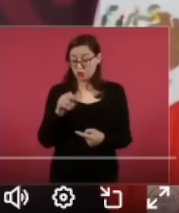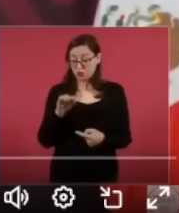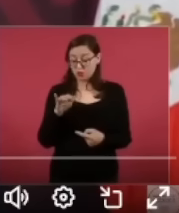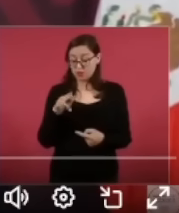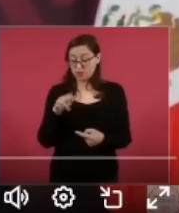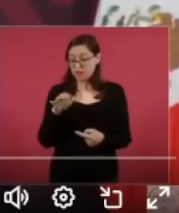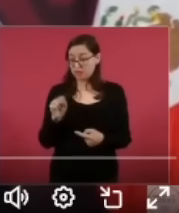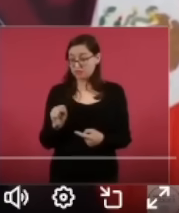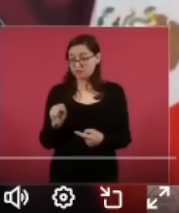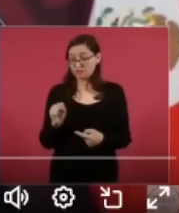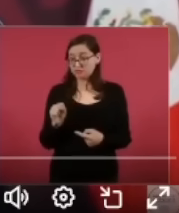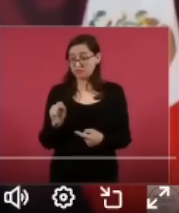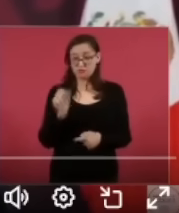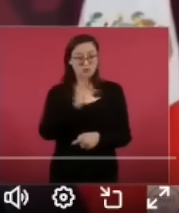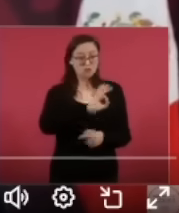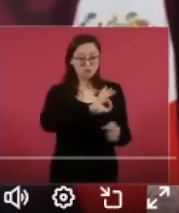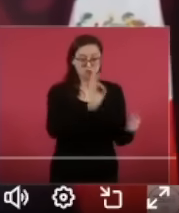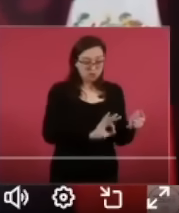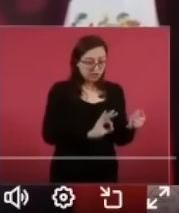el número de